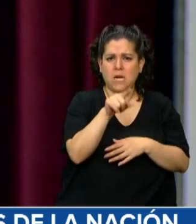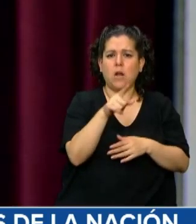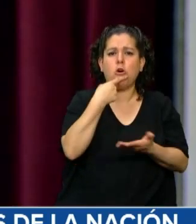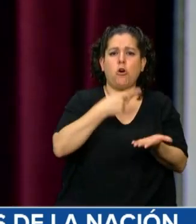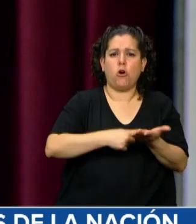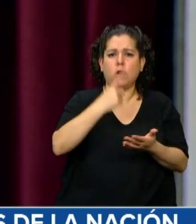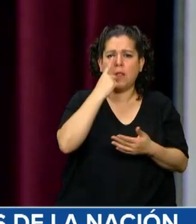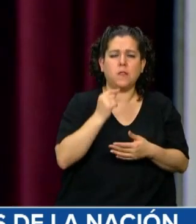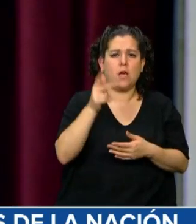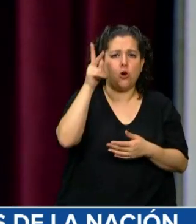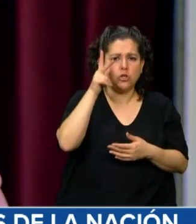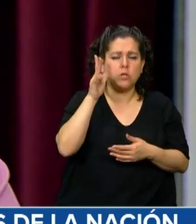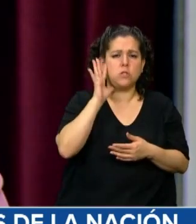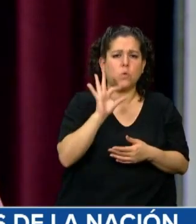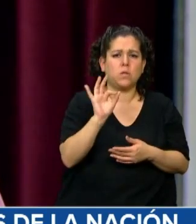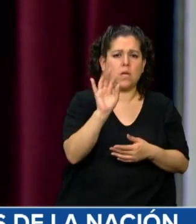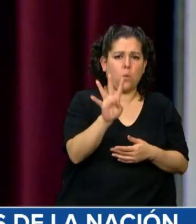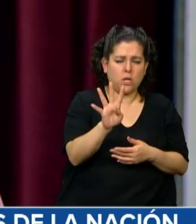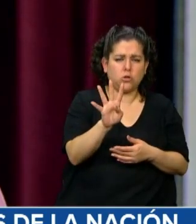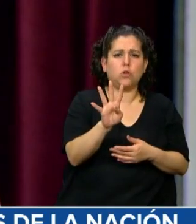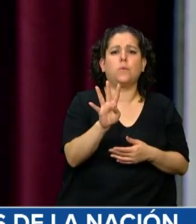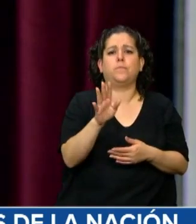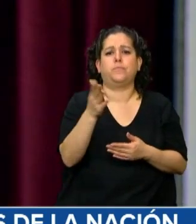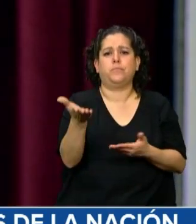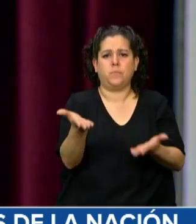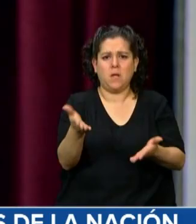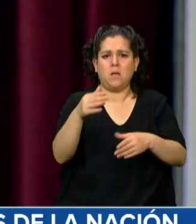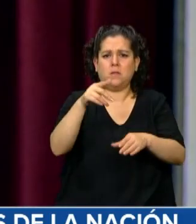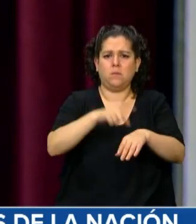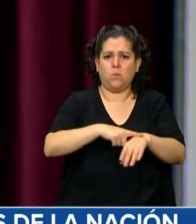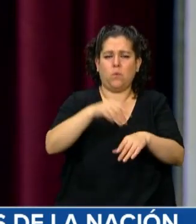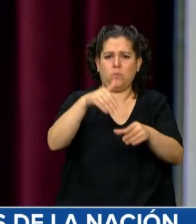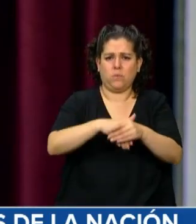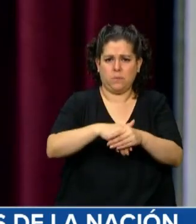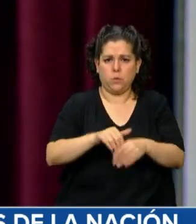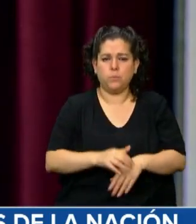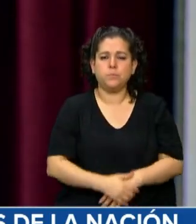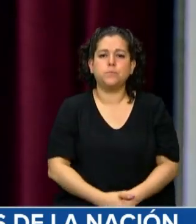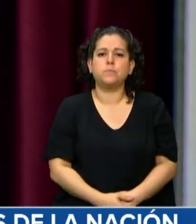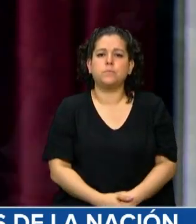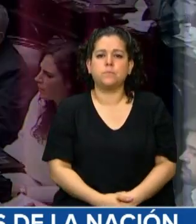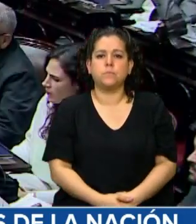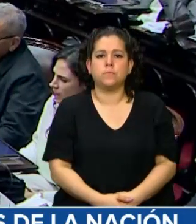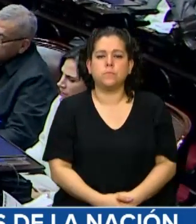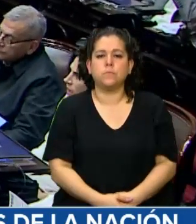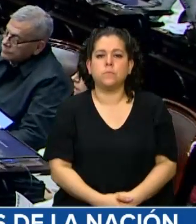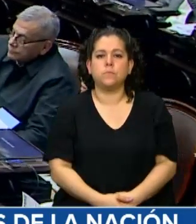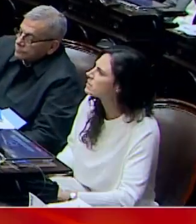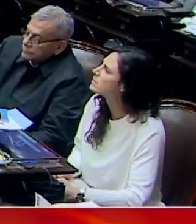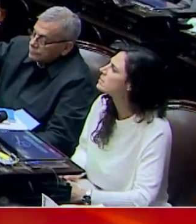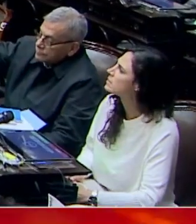orden del día número 854. Sírvanse marcar su voto, tiempo.